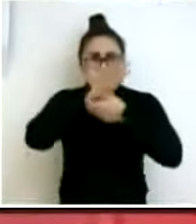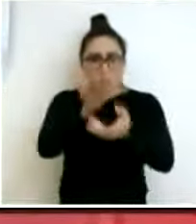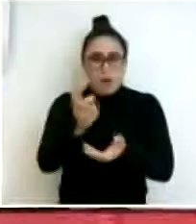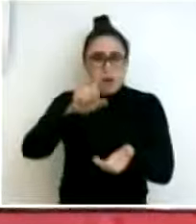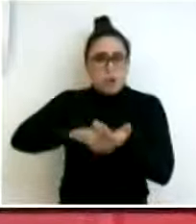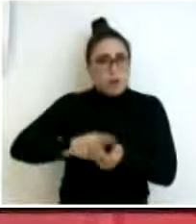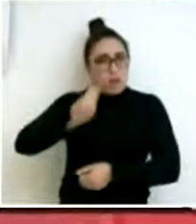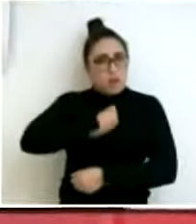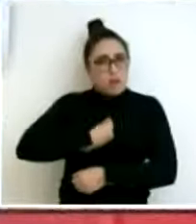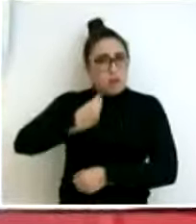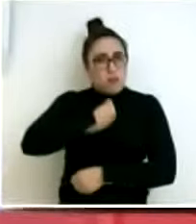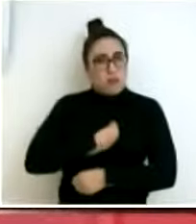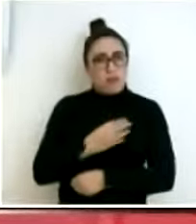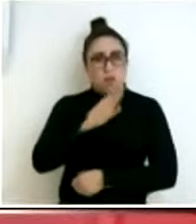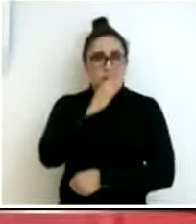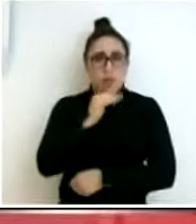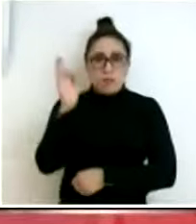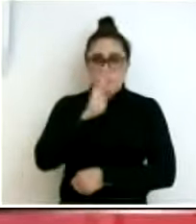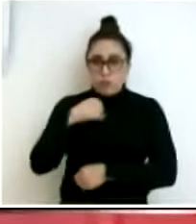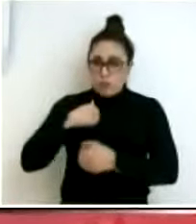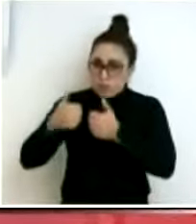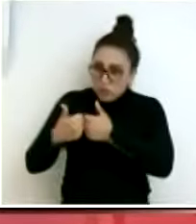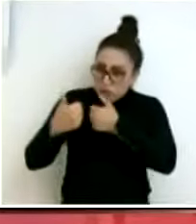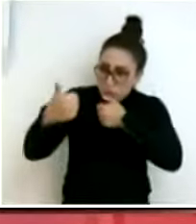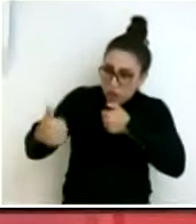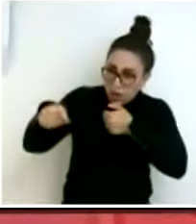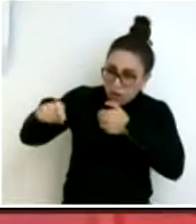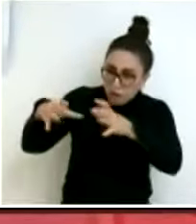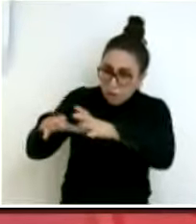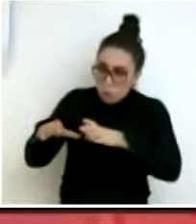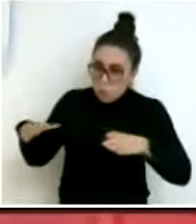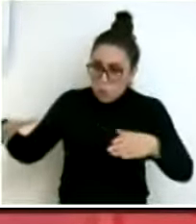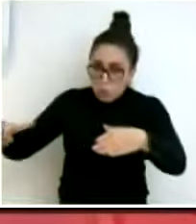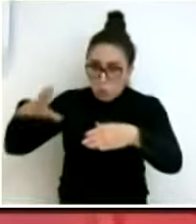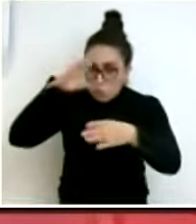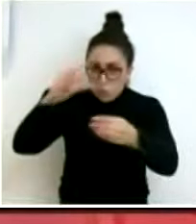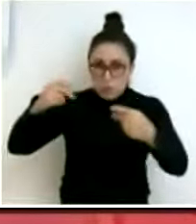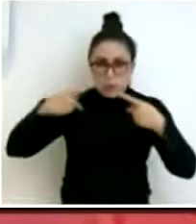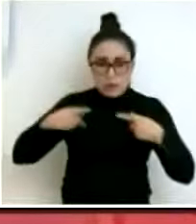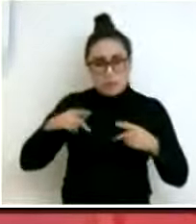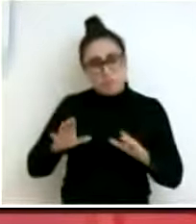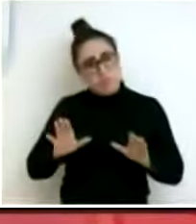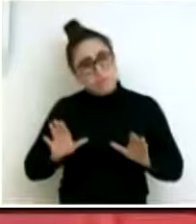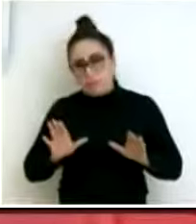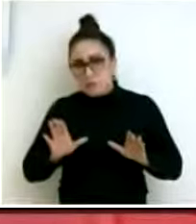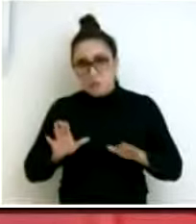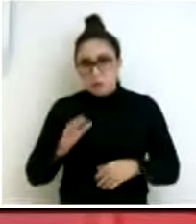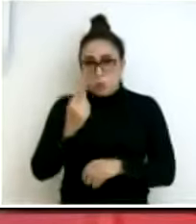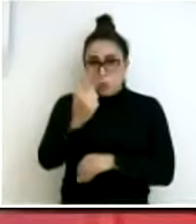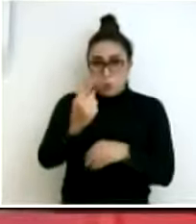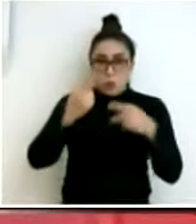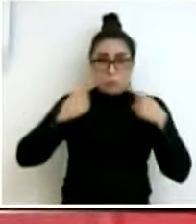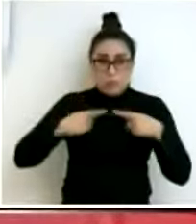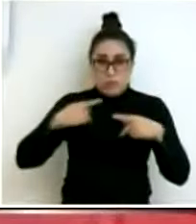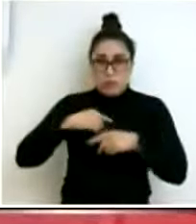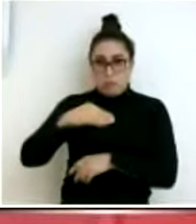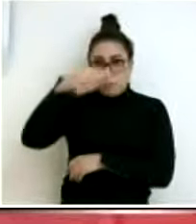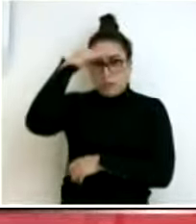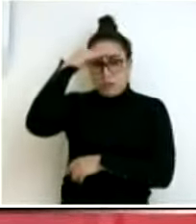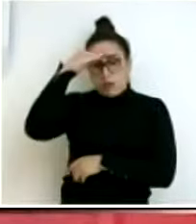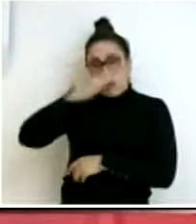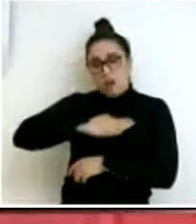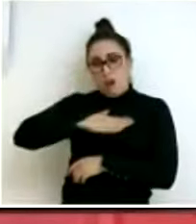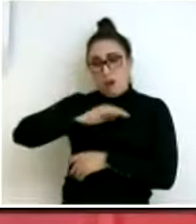aunque se aleje del coro de la mayoría. Uno jamás se arrepiente de andar